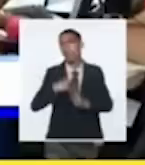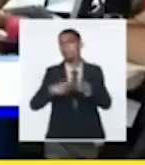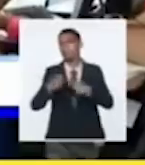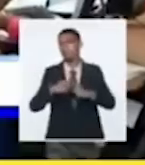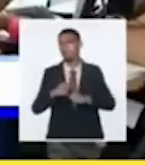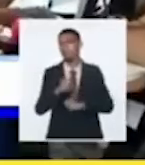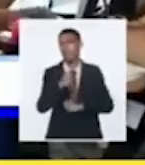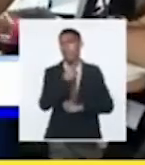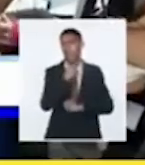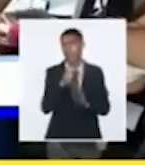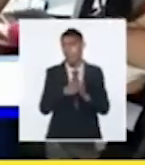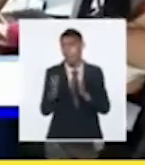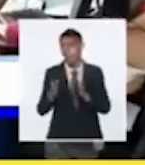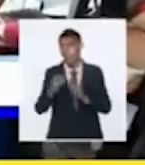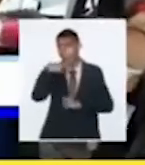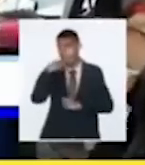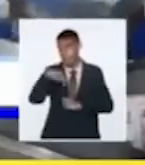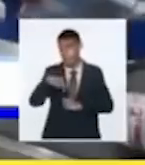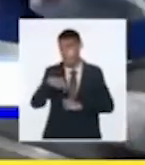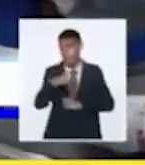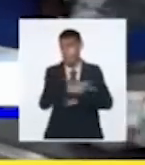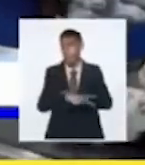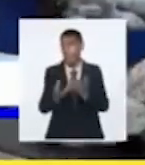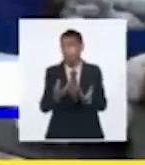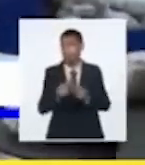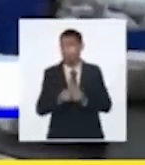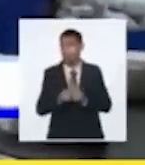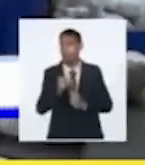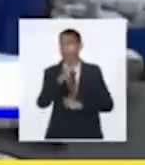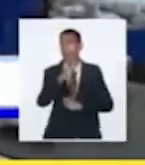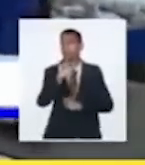en el país fueron recibidos